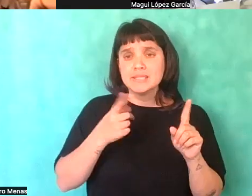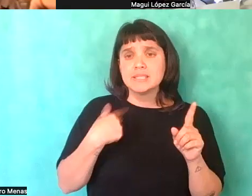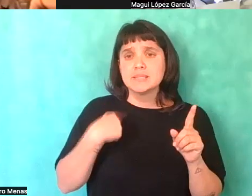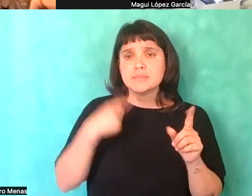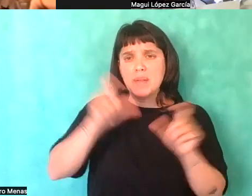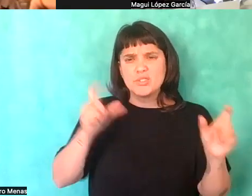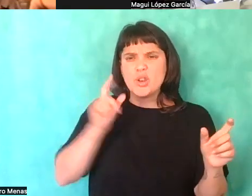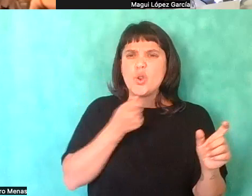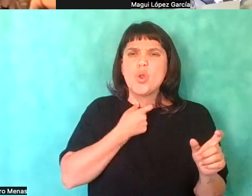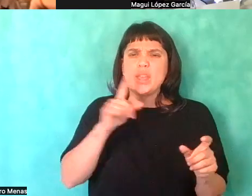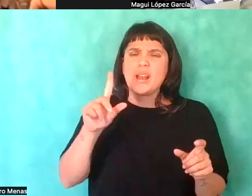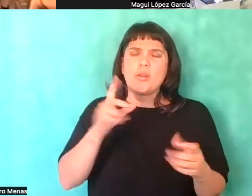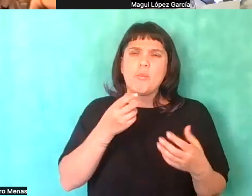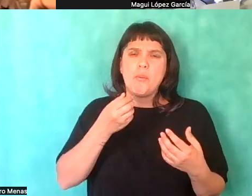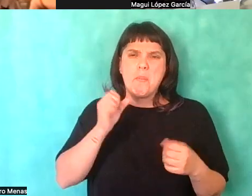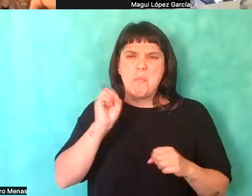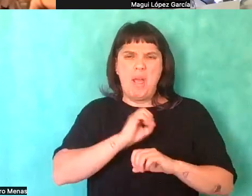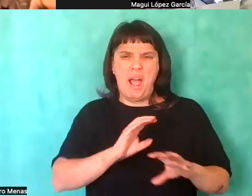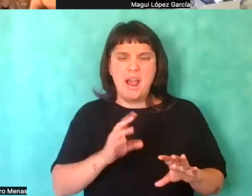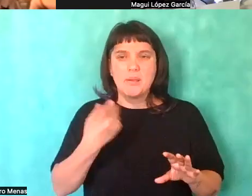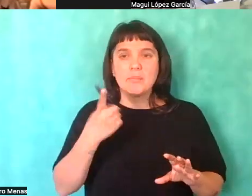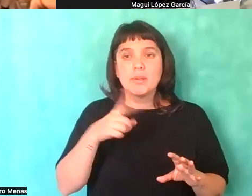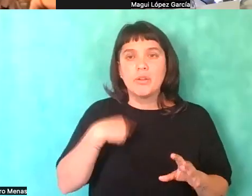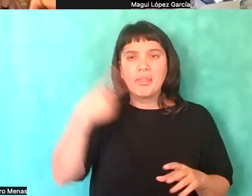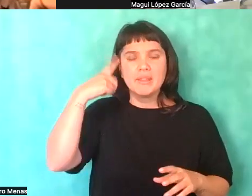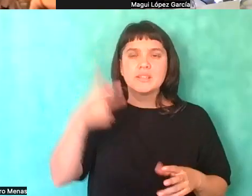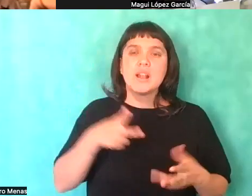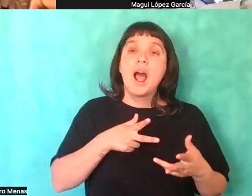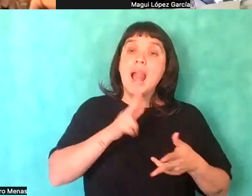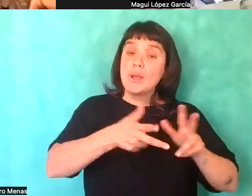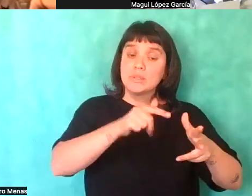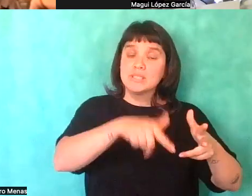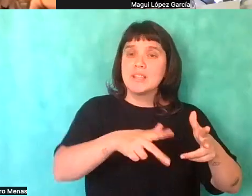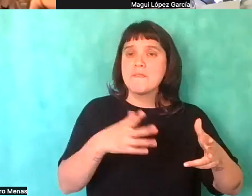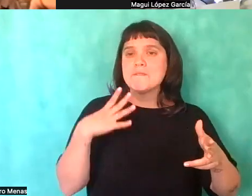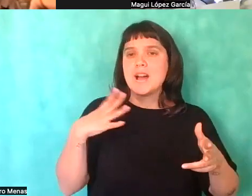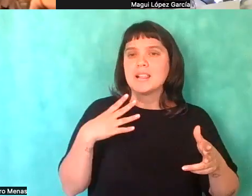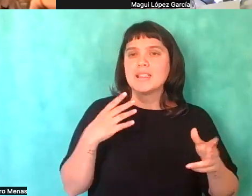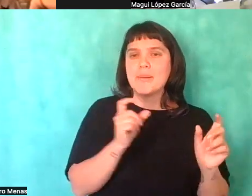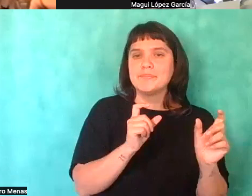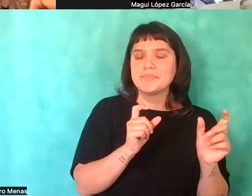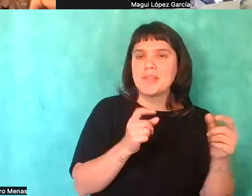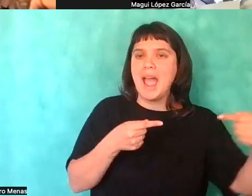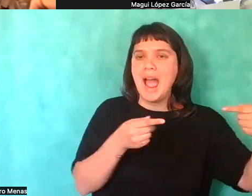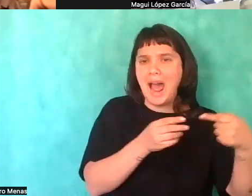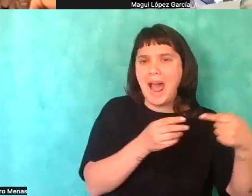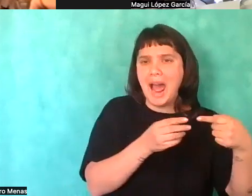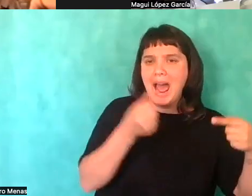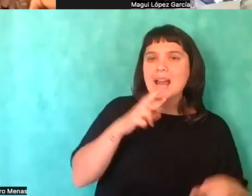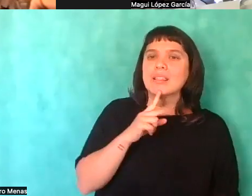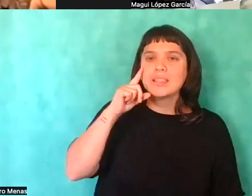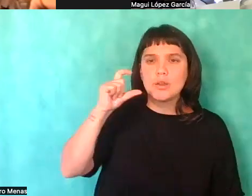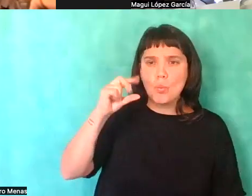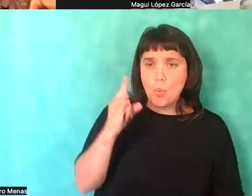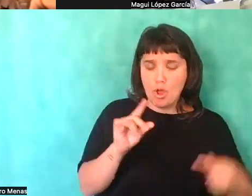digamos, pero entonces está esta idea de, bueno, a la lengua de señas le falta, no sé, artículos, y le falta esto otro, y le falta, entonces por ahí hay